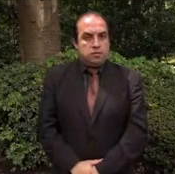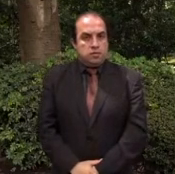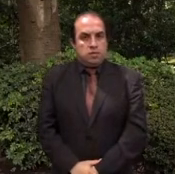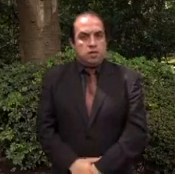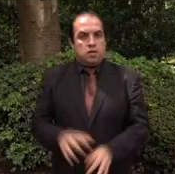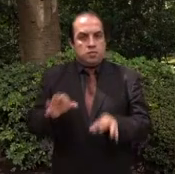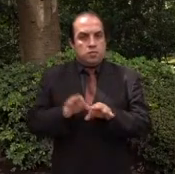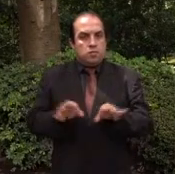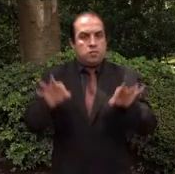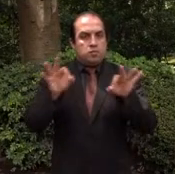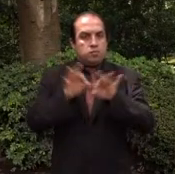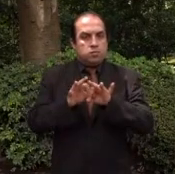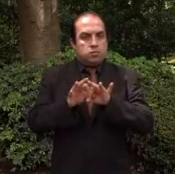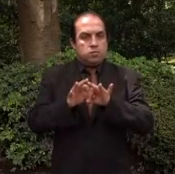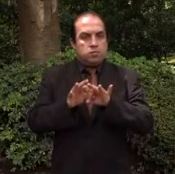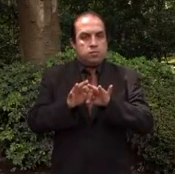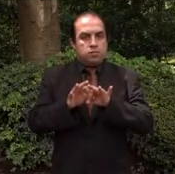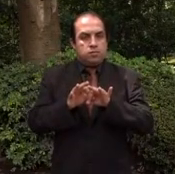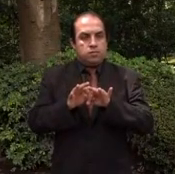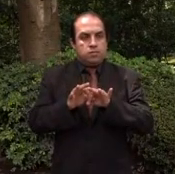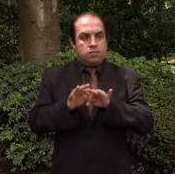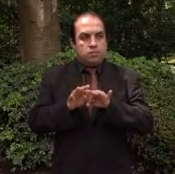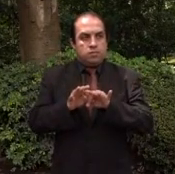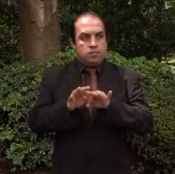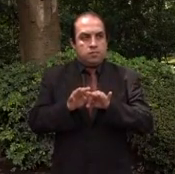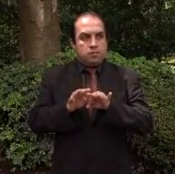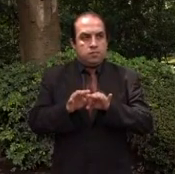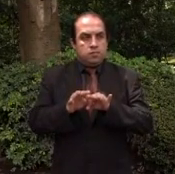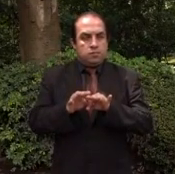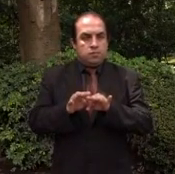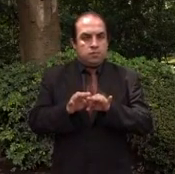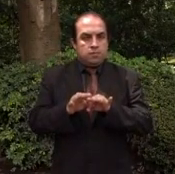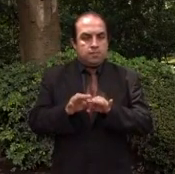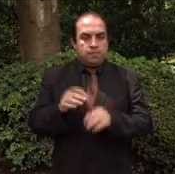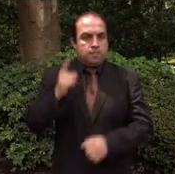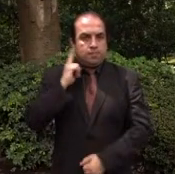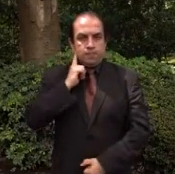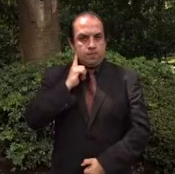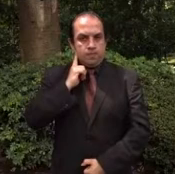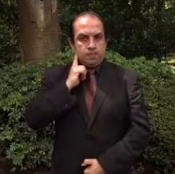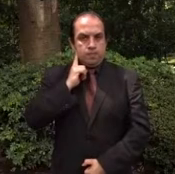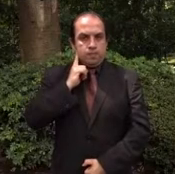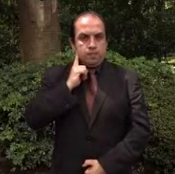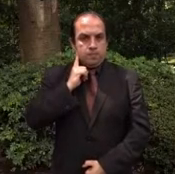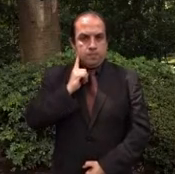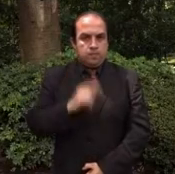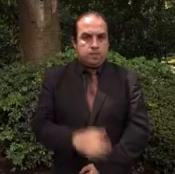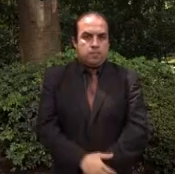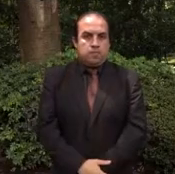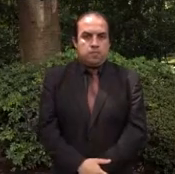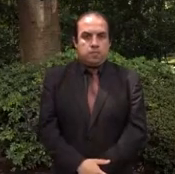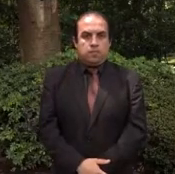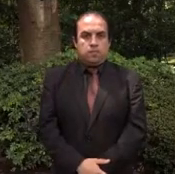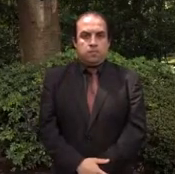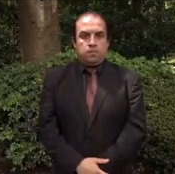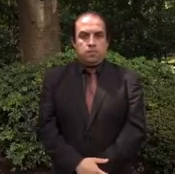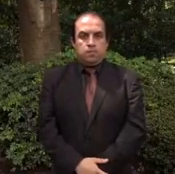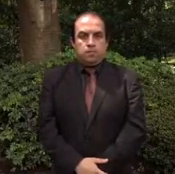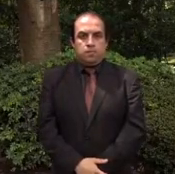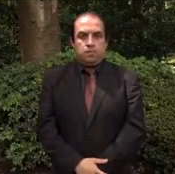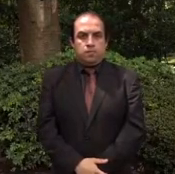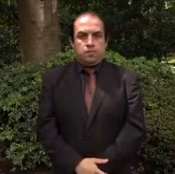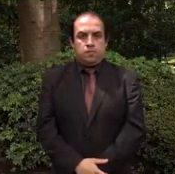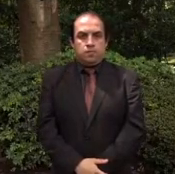fue premiado este año por la WWF, y como parte fundamental es la revegetación, sembrando parques